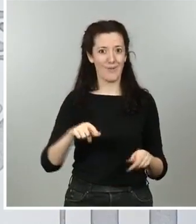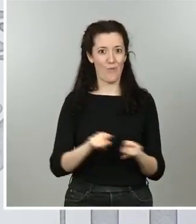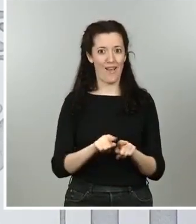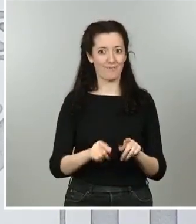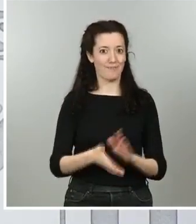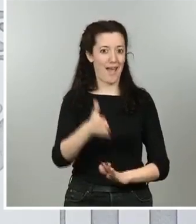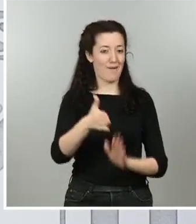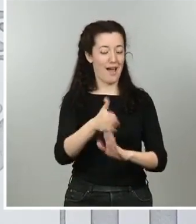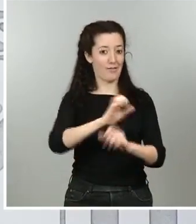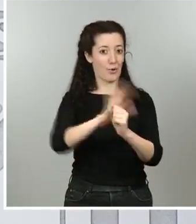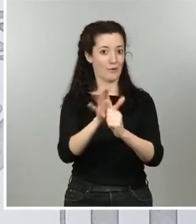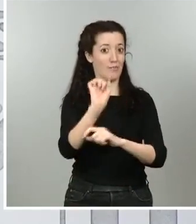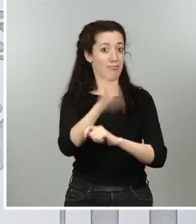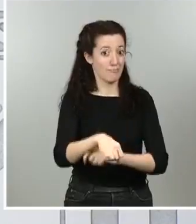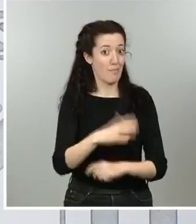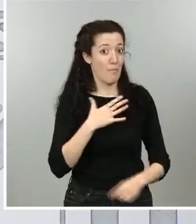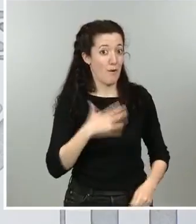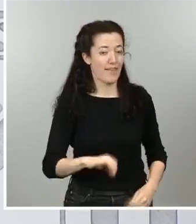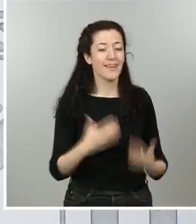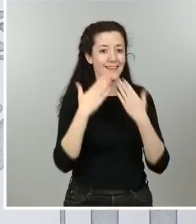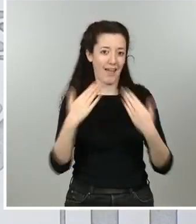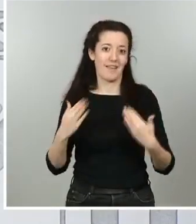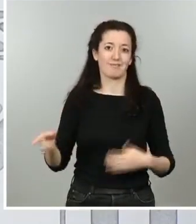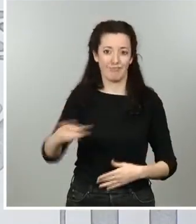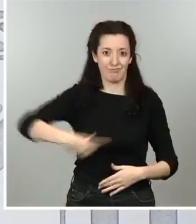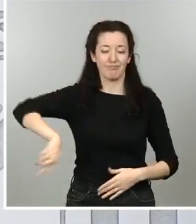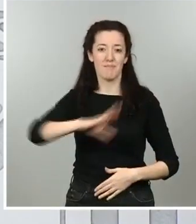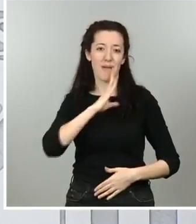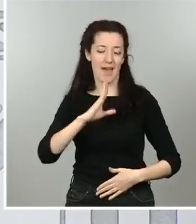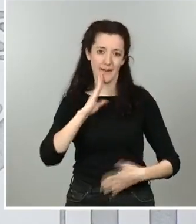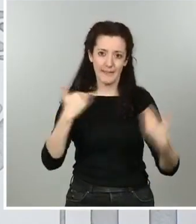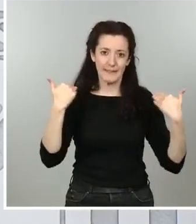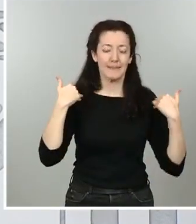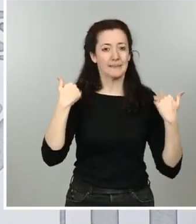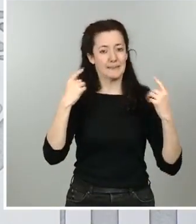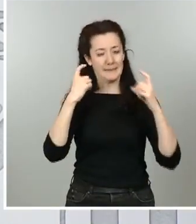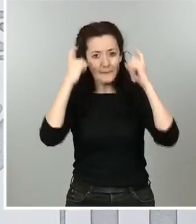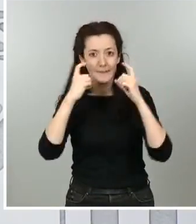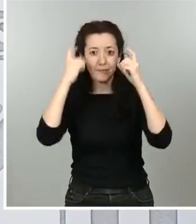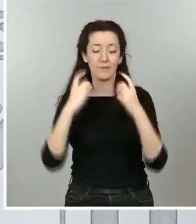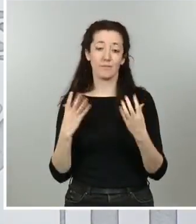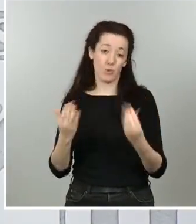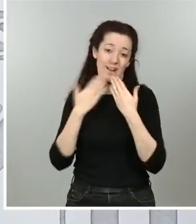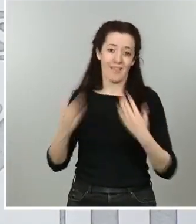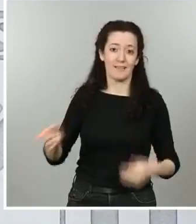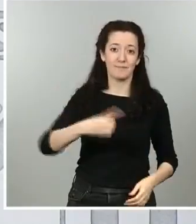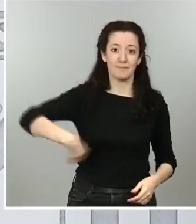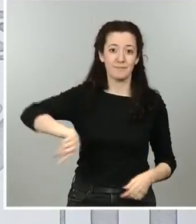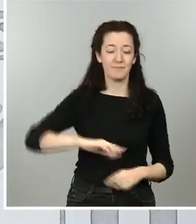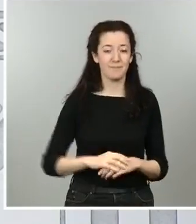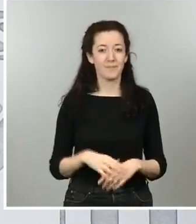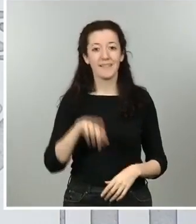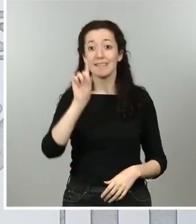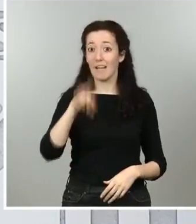también y sobre todo gracias a su entrega. Así que muchas gracias a todas las madres. Igualmente, también hoy conmemoramos el